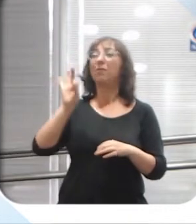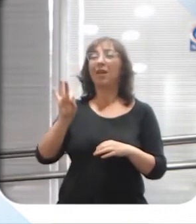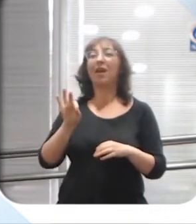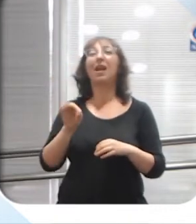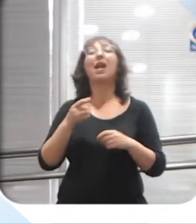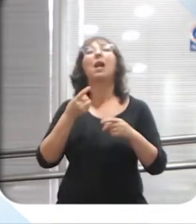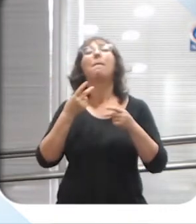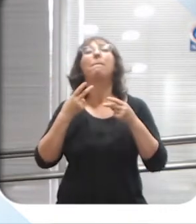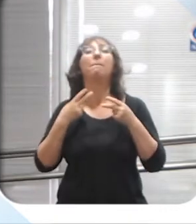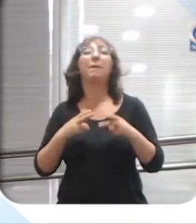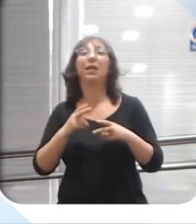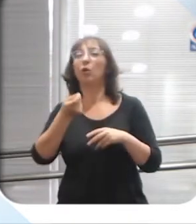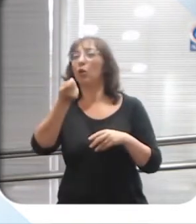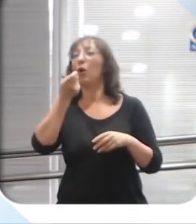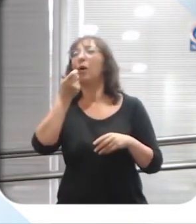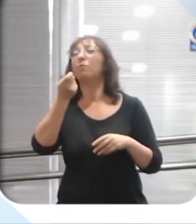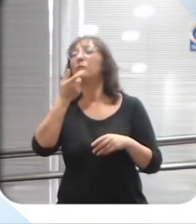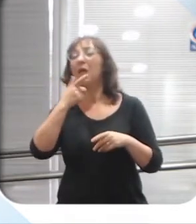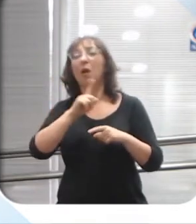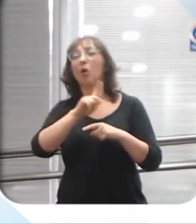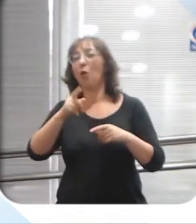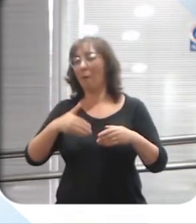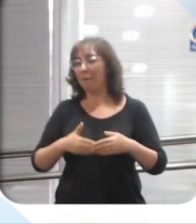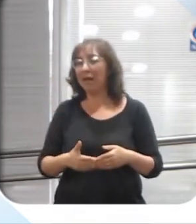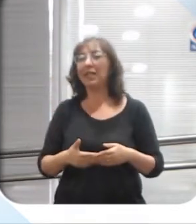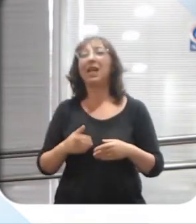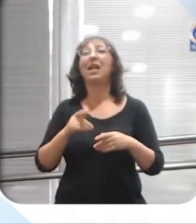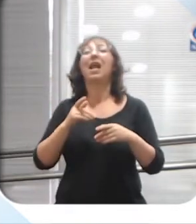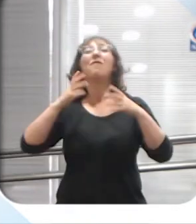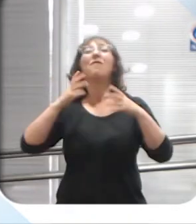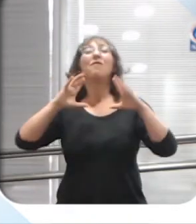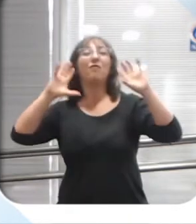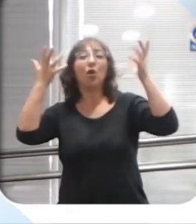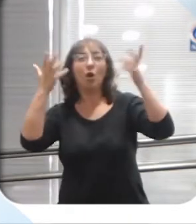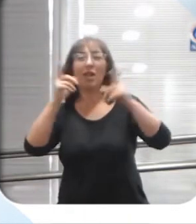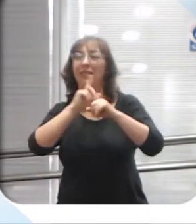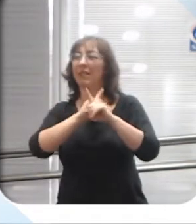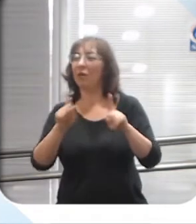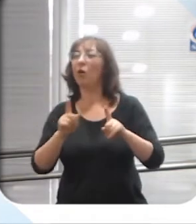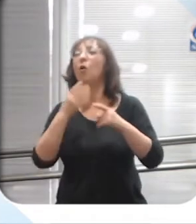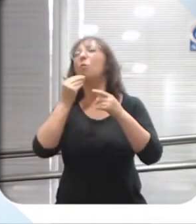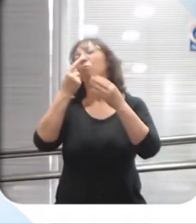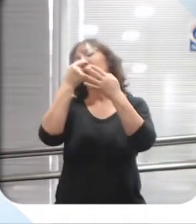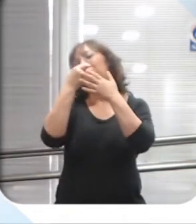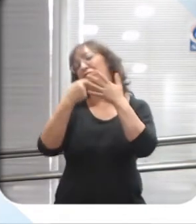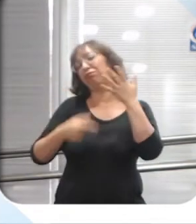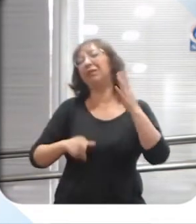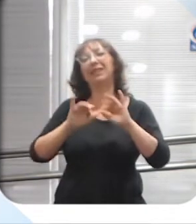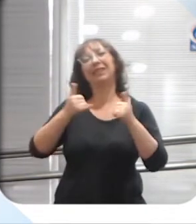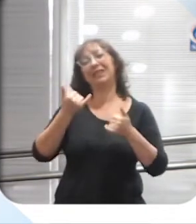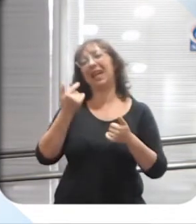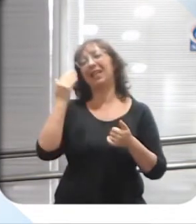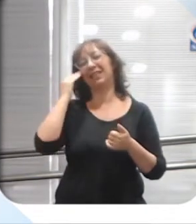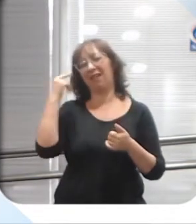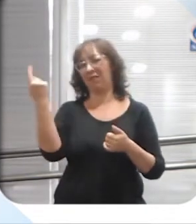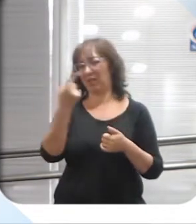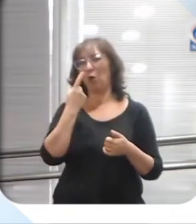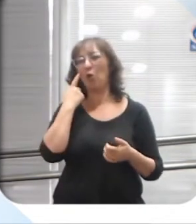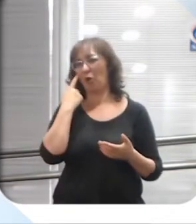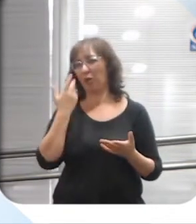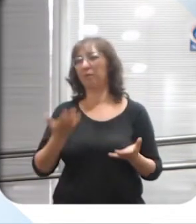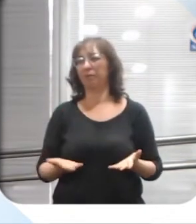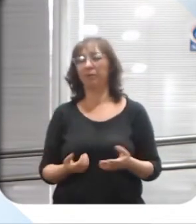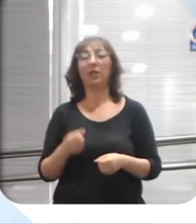por anticonceptivo, libres de violencia y así un sinfín de cosas que ustedes ya saben y conocen.